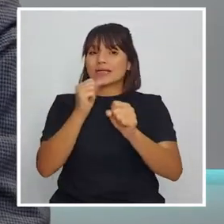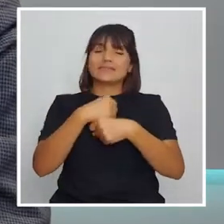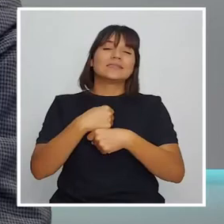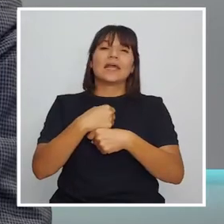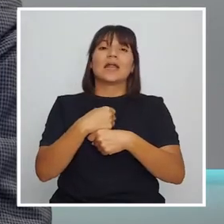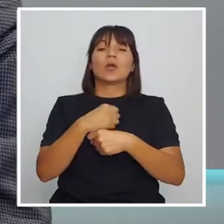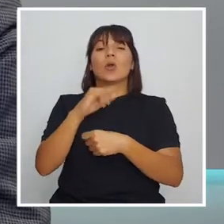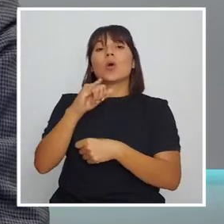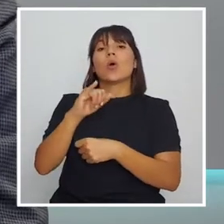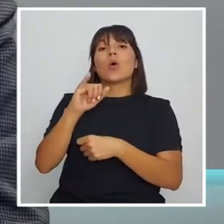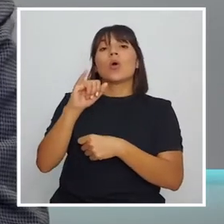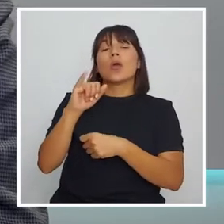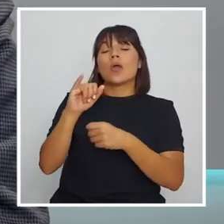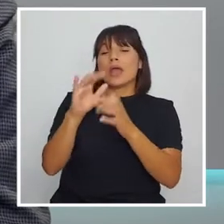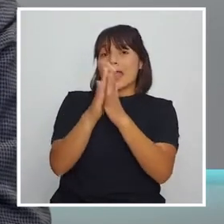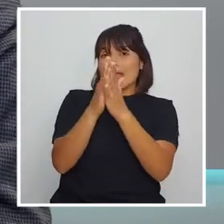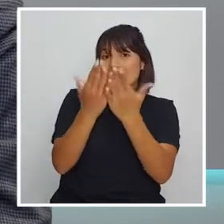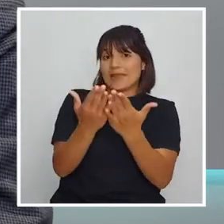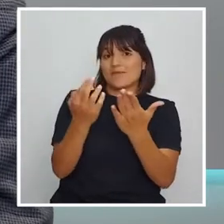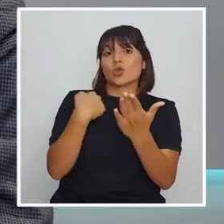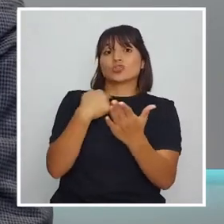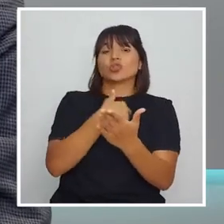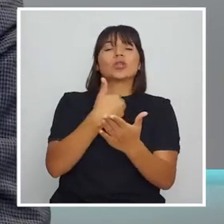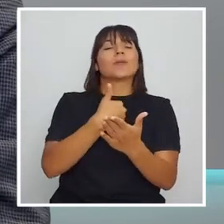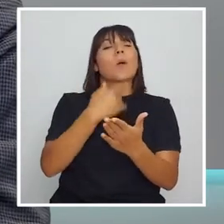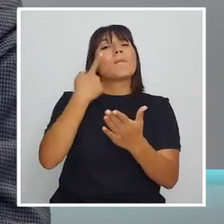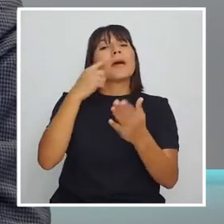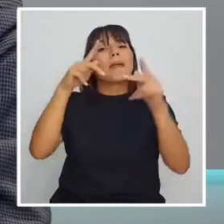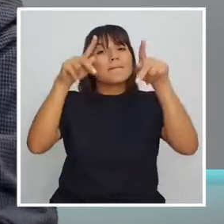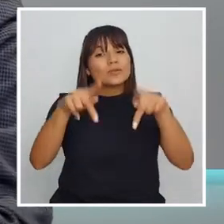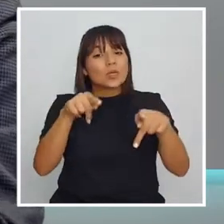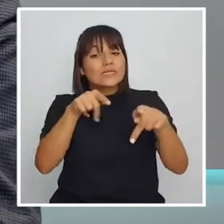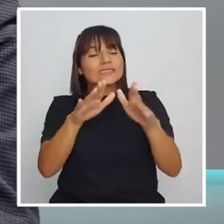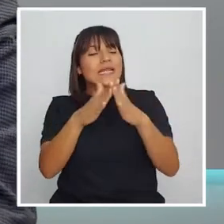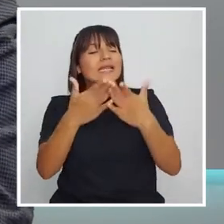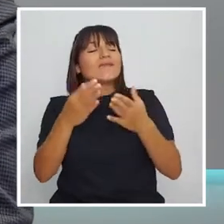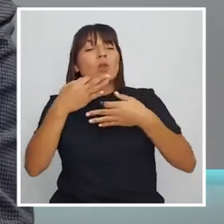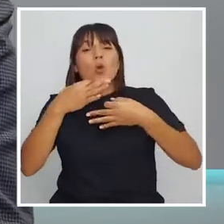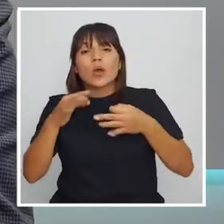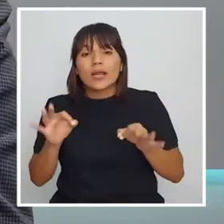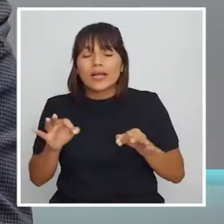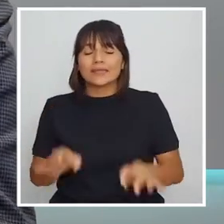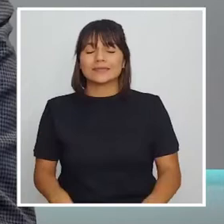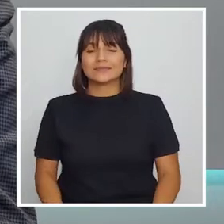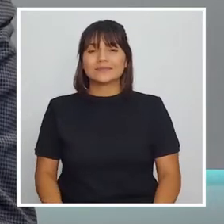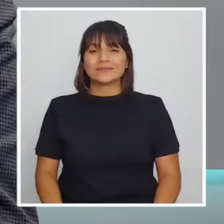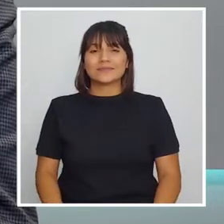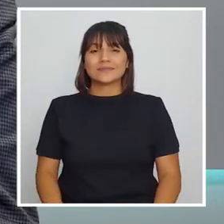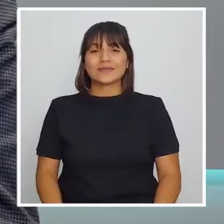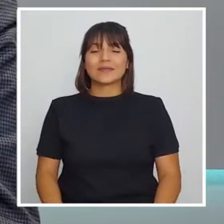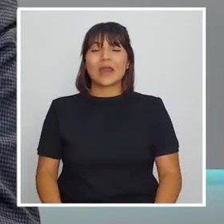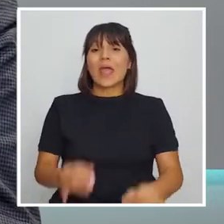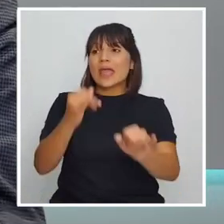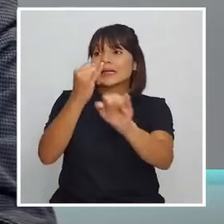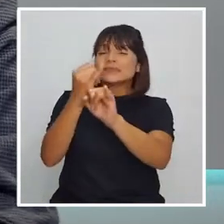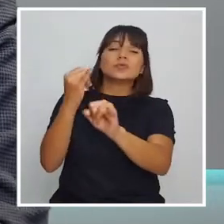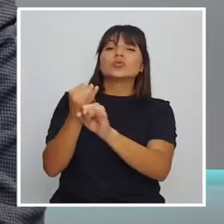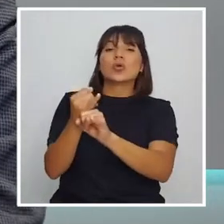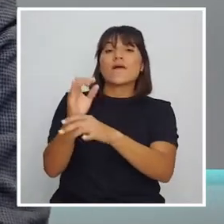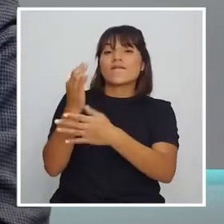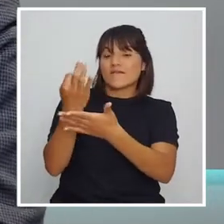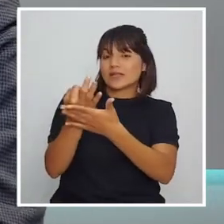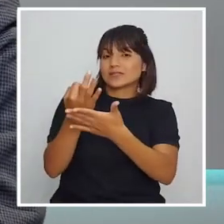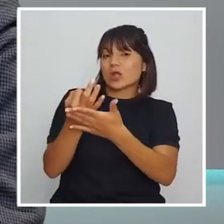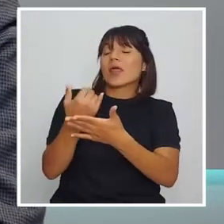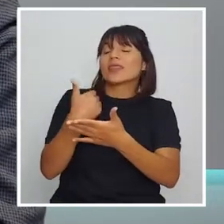a disposición de las personas, que es totalmente gratuito. Las entidades financieras tienen una gran cantidad de